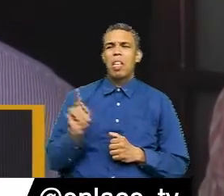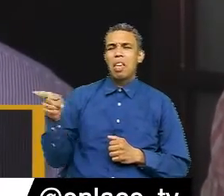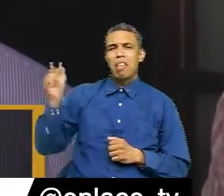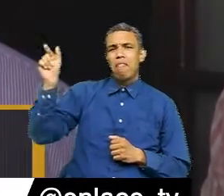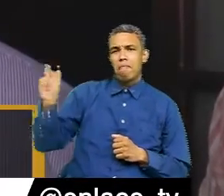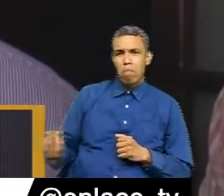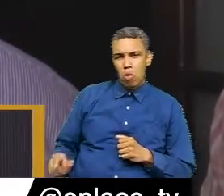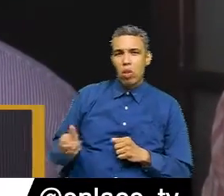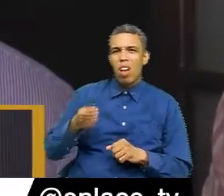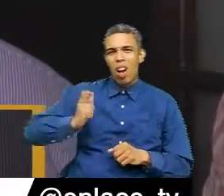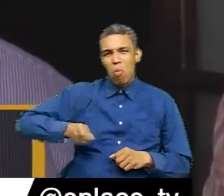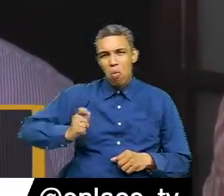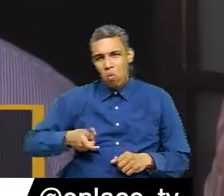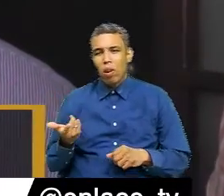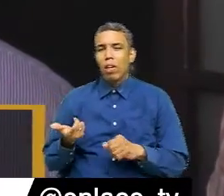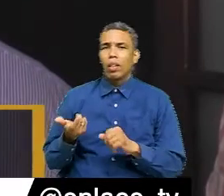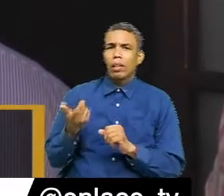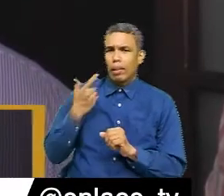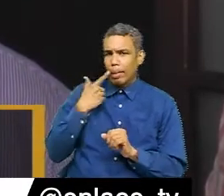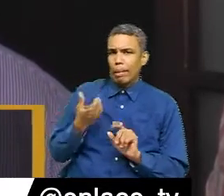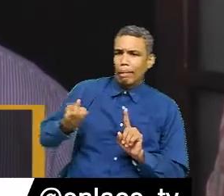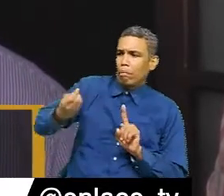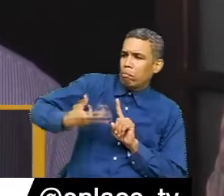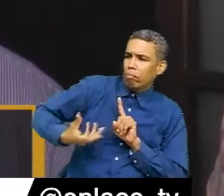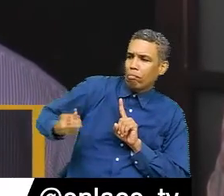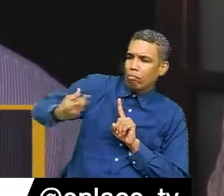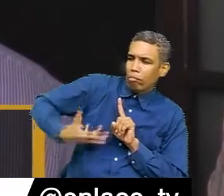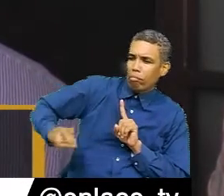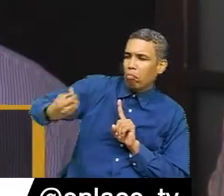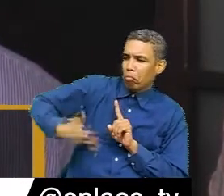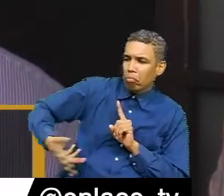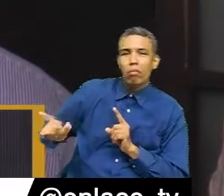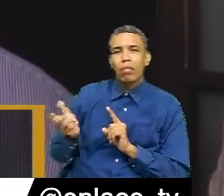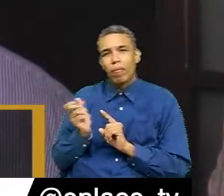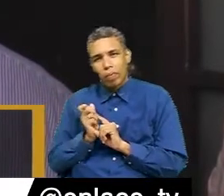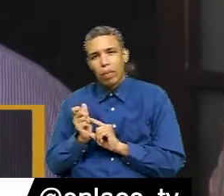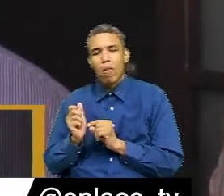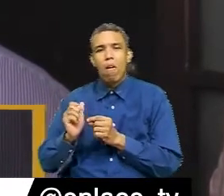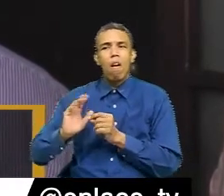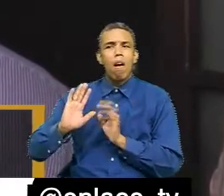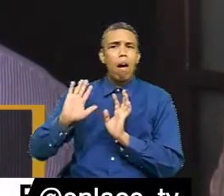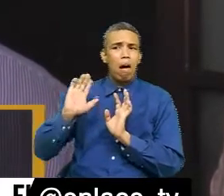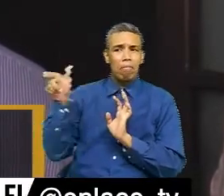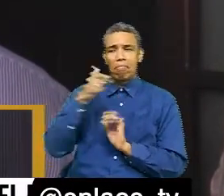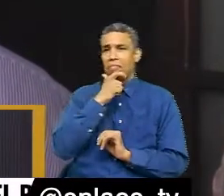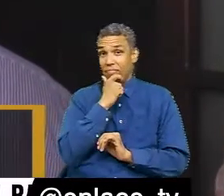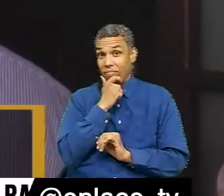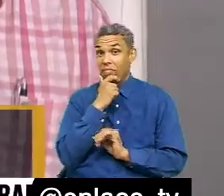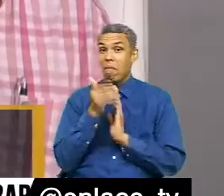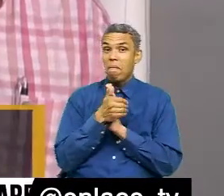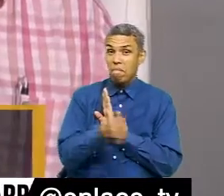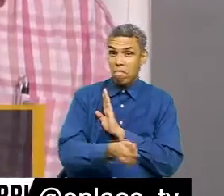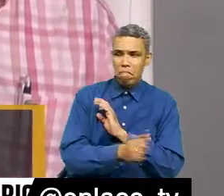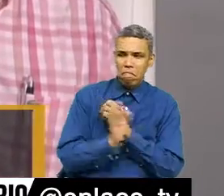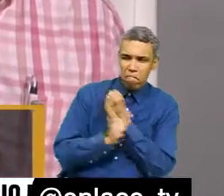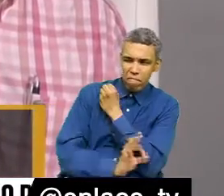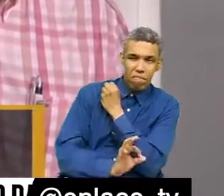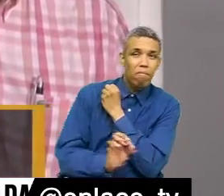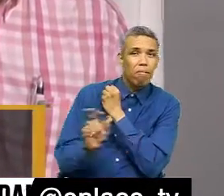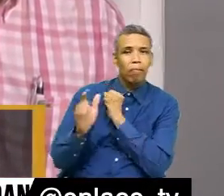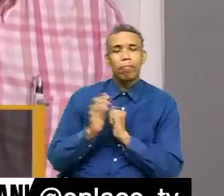en la campaña. En los pocos días que se le dio ahí la oportunidad, demostró que tiene el talante. En el mismo acto,